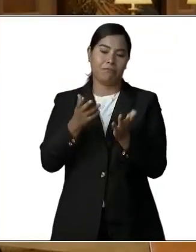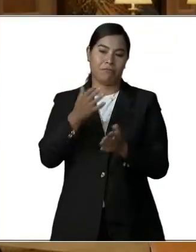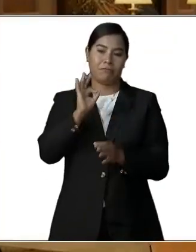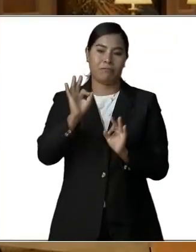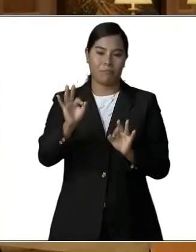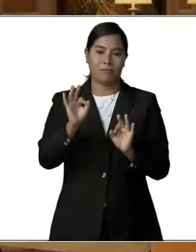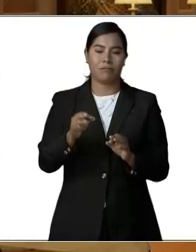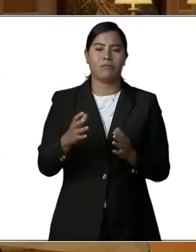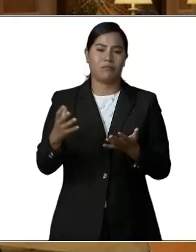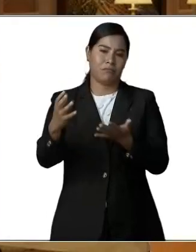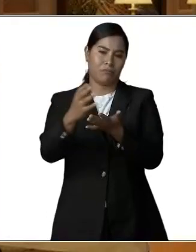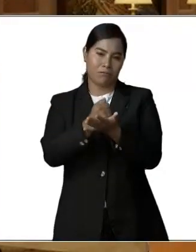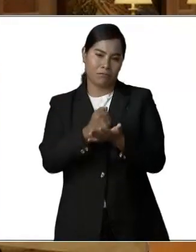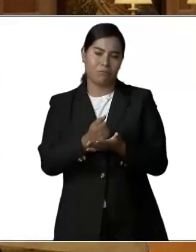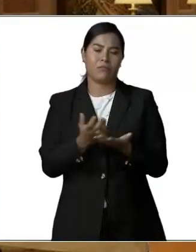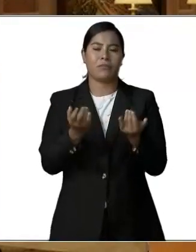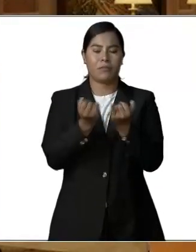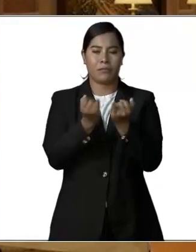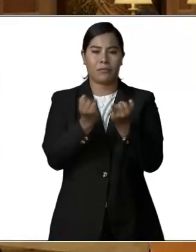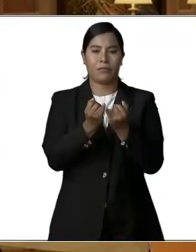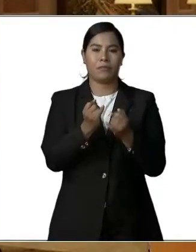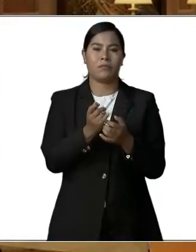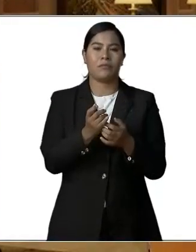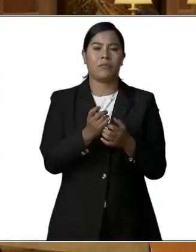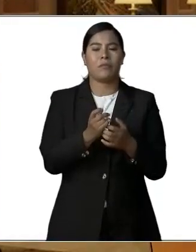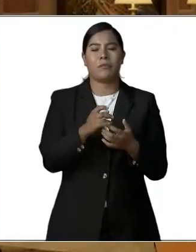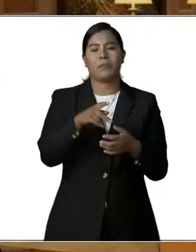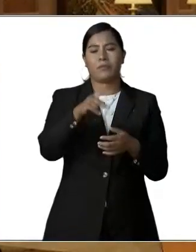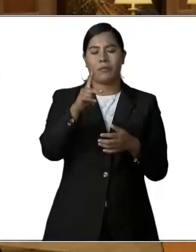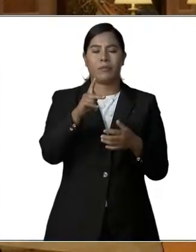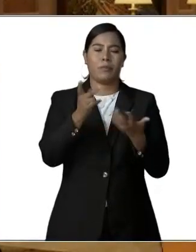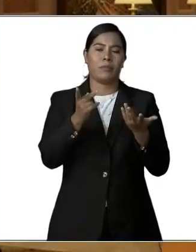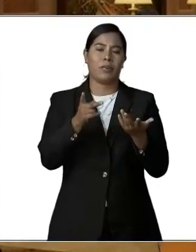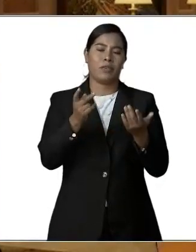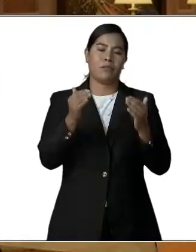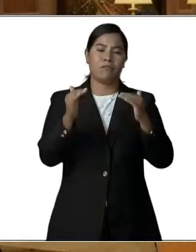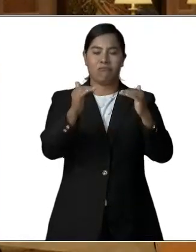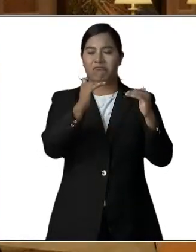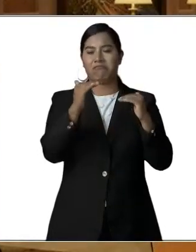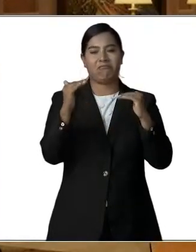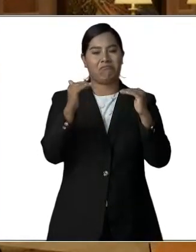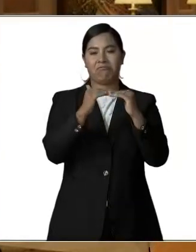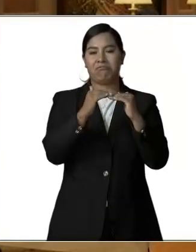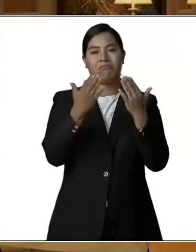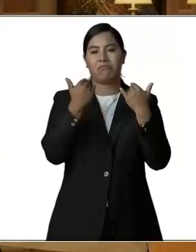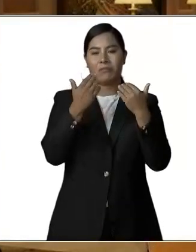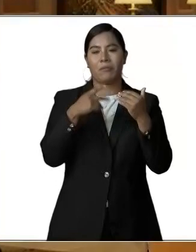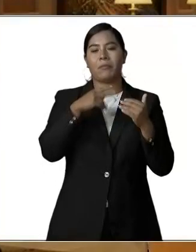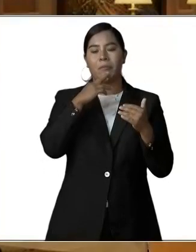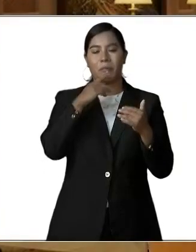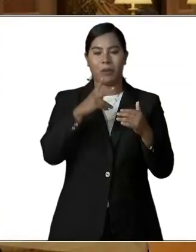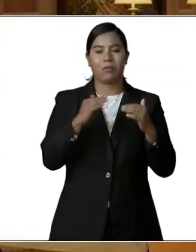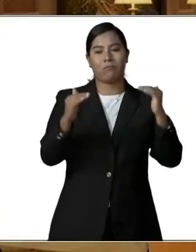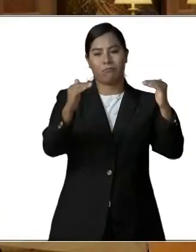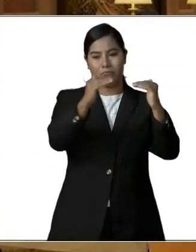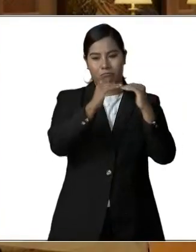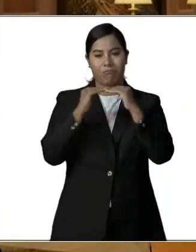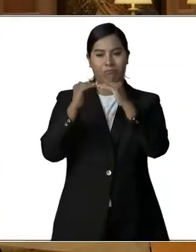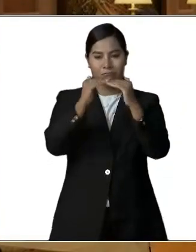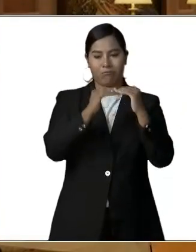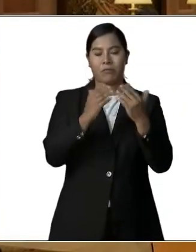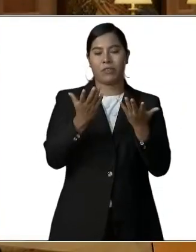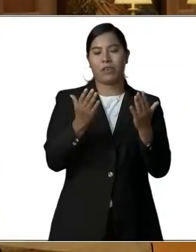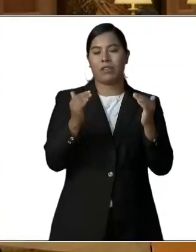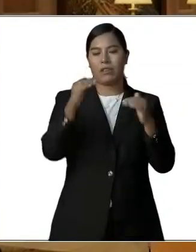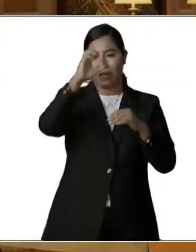ya lleguen a ganar, sino que se compita en la categoría de acuerdo a la experiencia que se tenga. Y aquí, bueno, se trata precisamente de ir subiendo